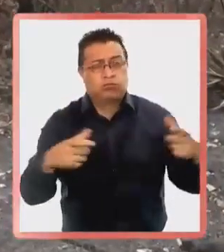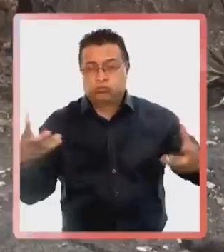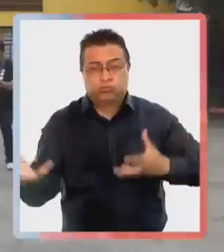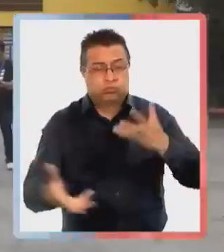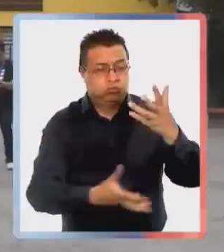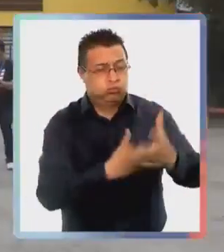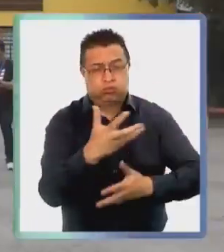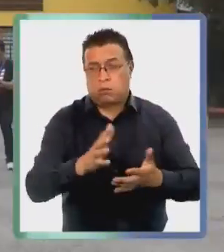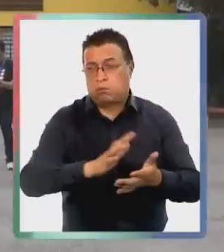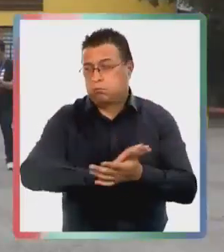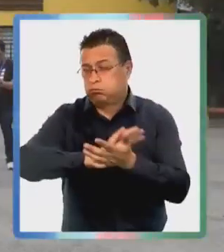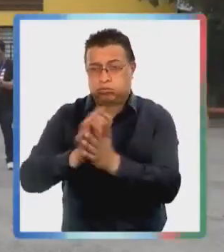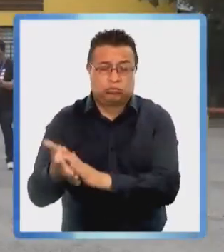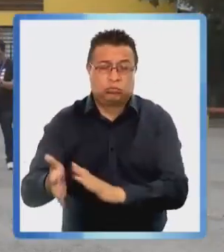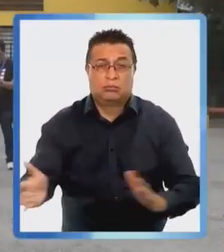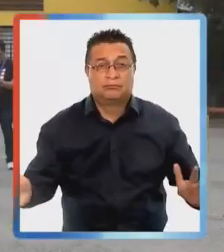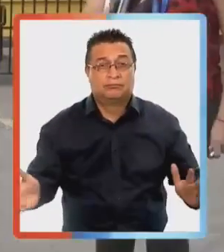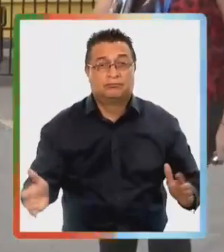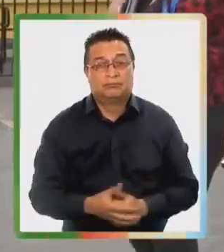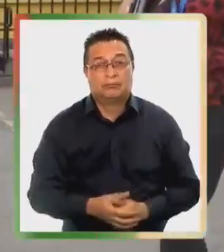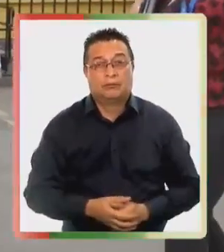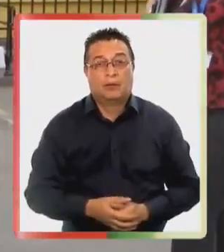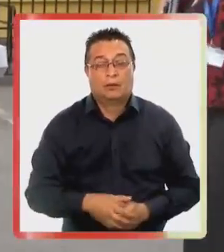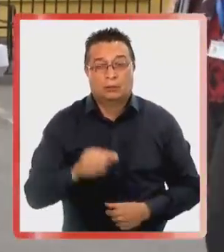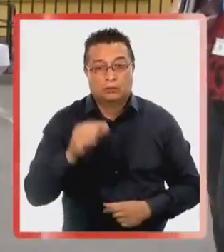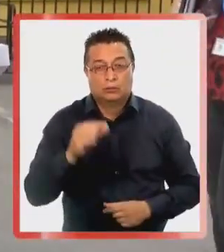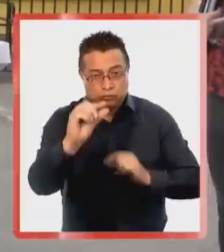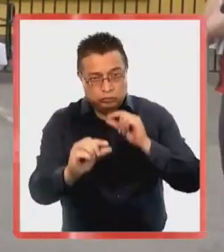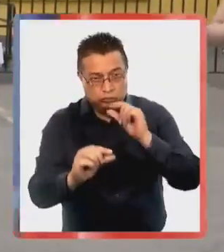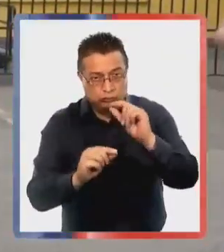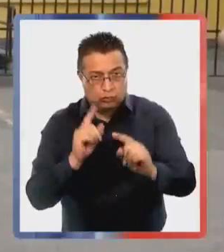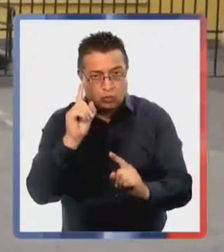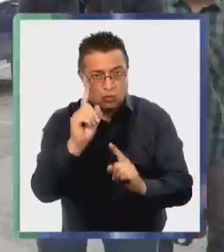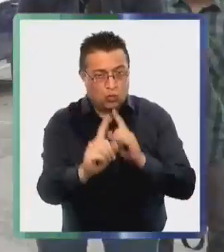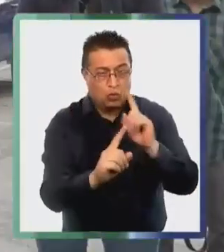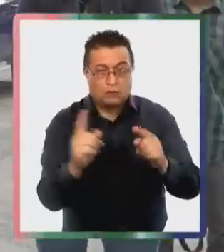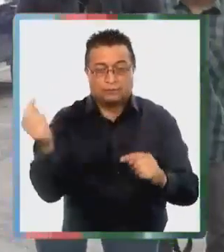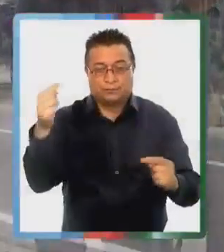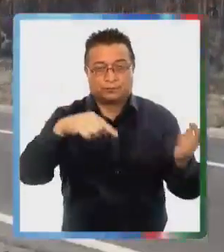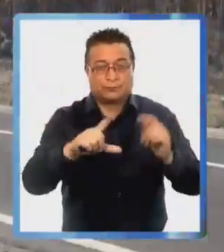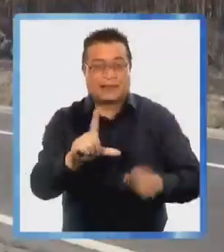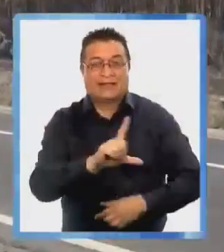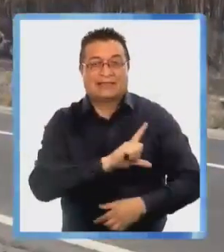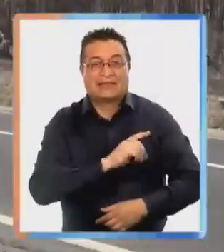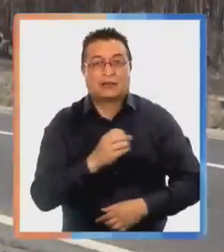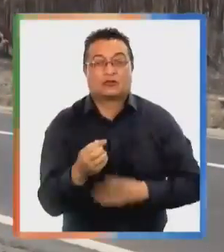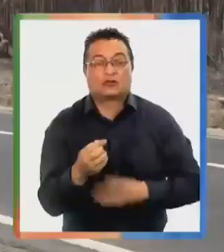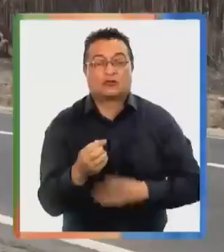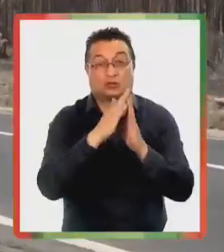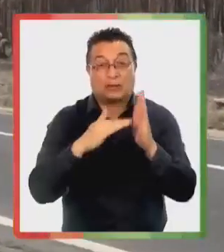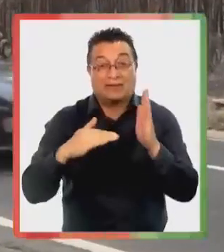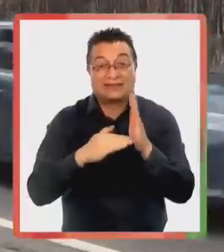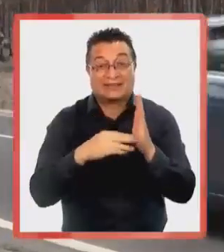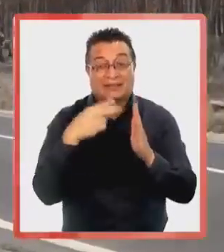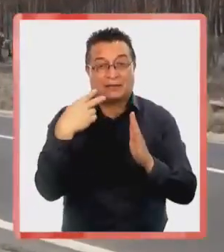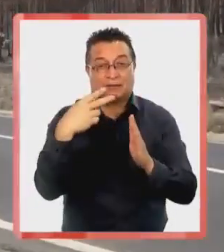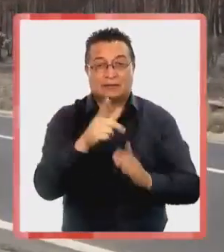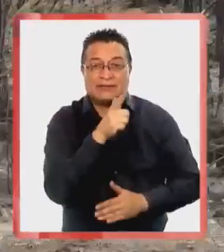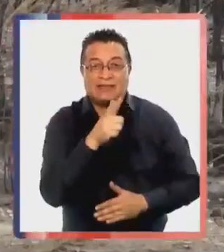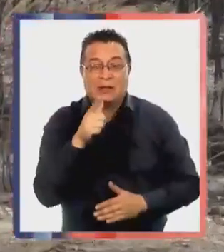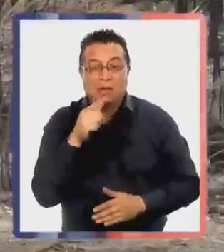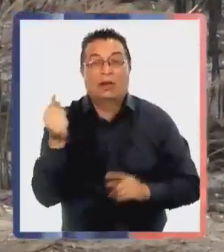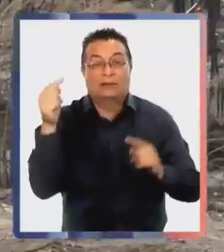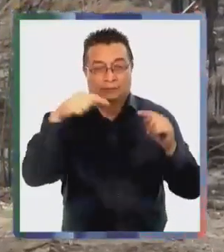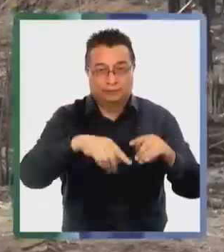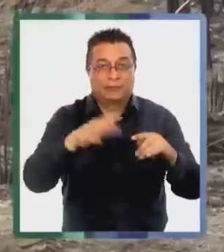hacer. Uno a uno comenzaban a llegar al Liceo Nueva Zelandia de Santa Juana. Aquí se realizó una reunión entre